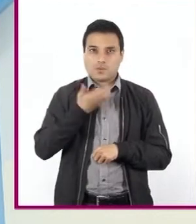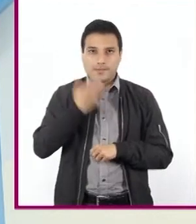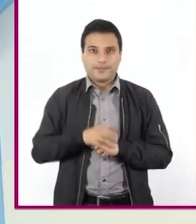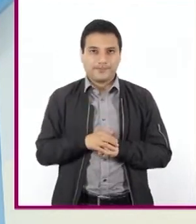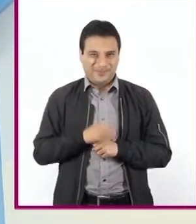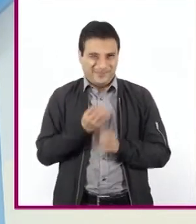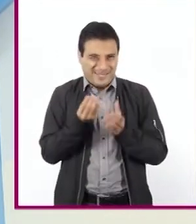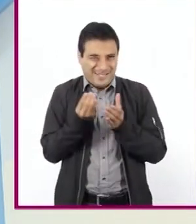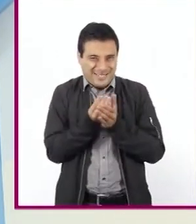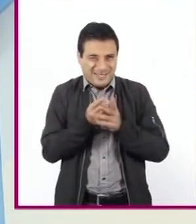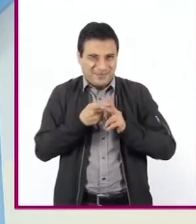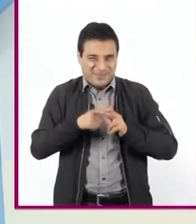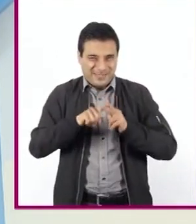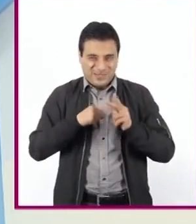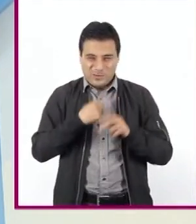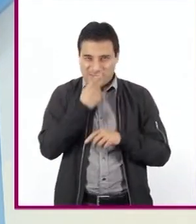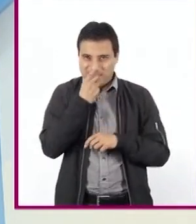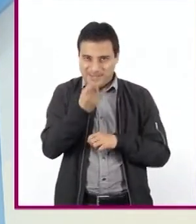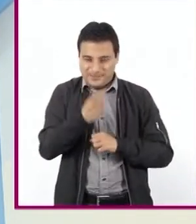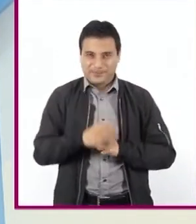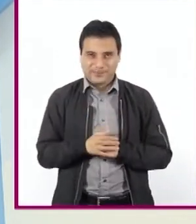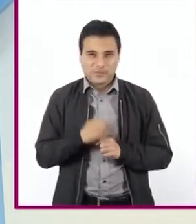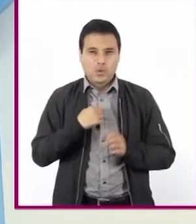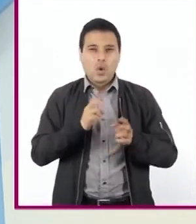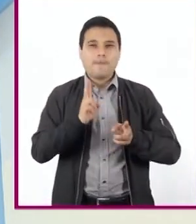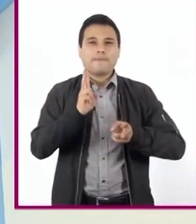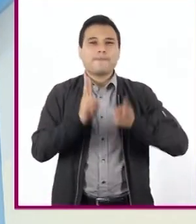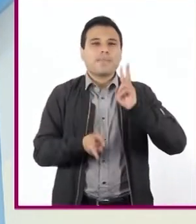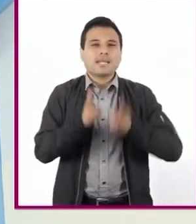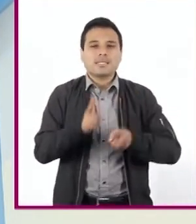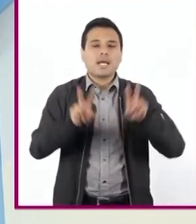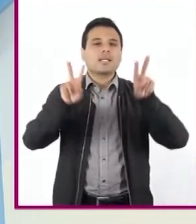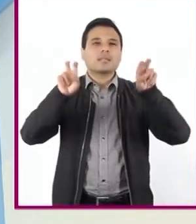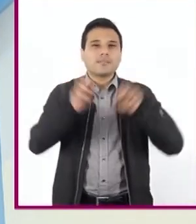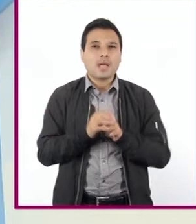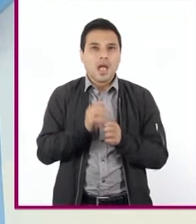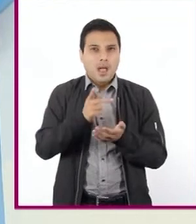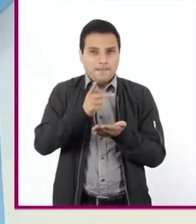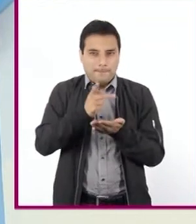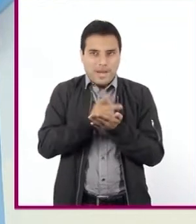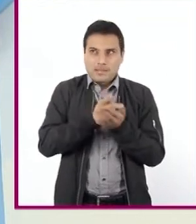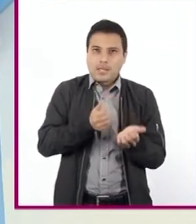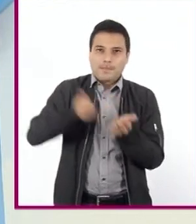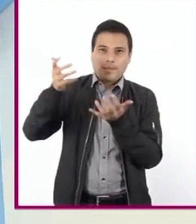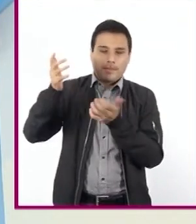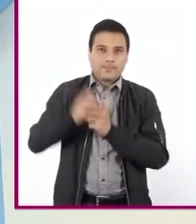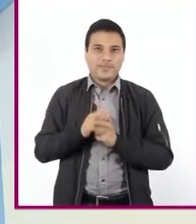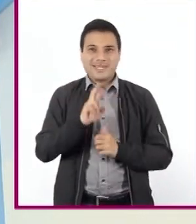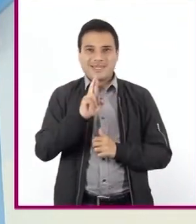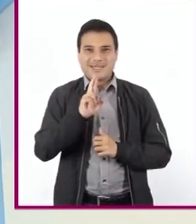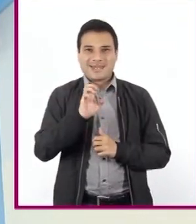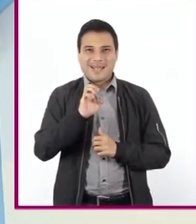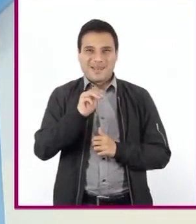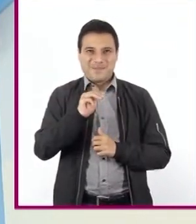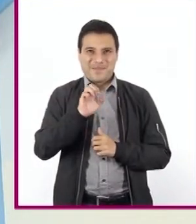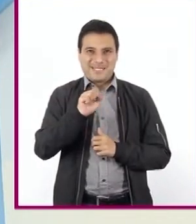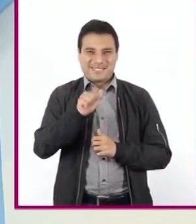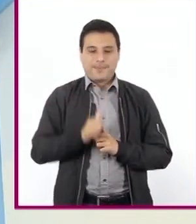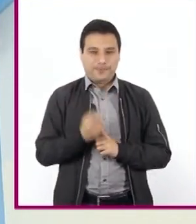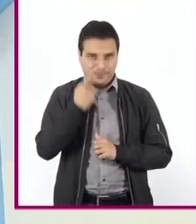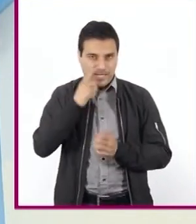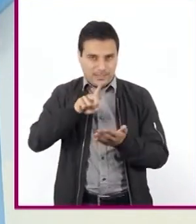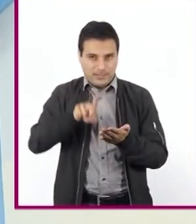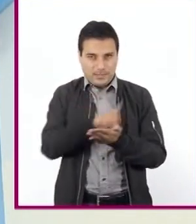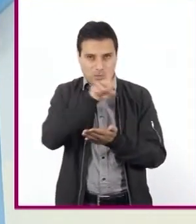sesión, comentábamos que hablaríamos de las remesas, pero ¿qué son? De acuerdo al diccionario de